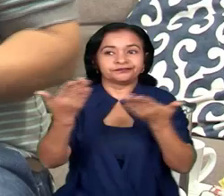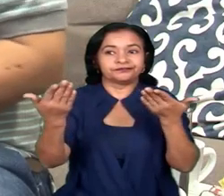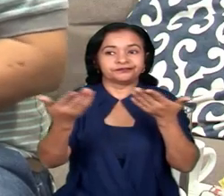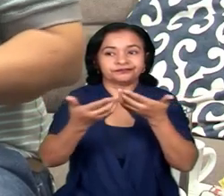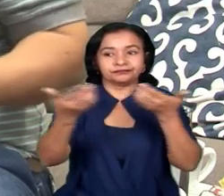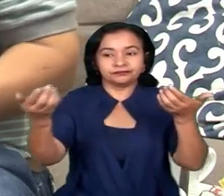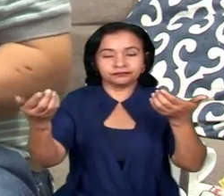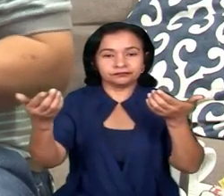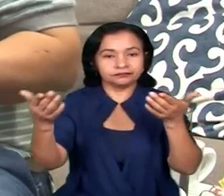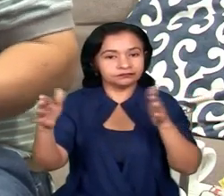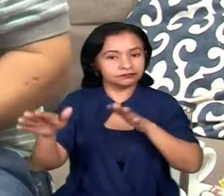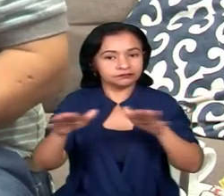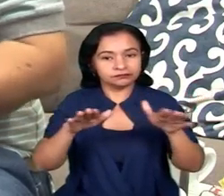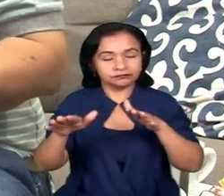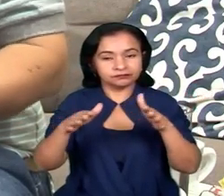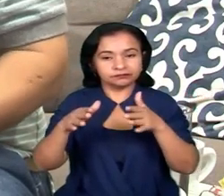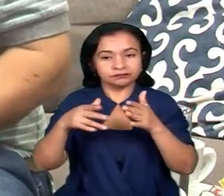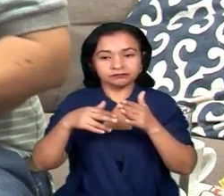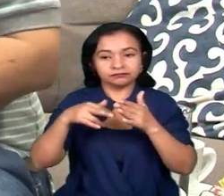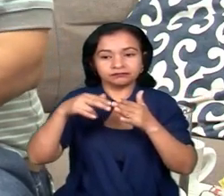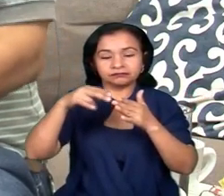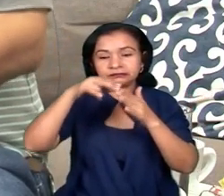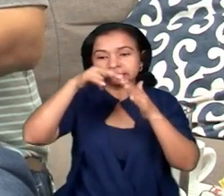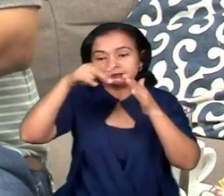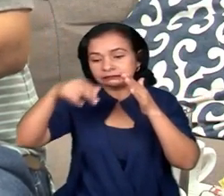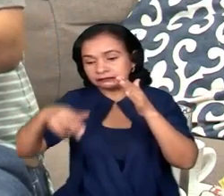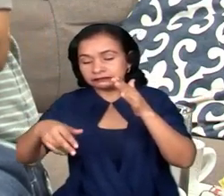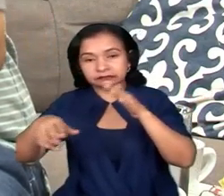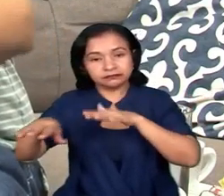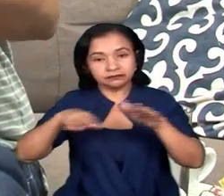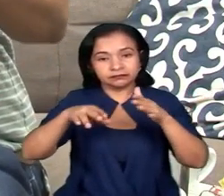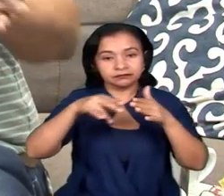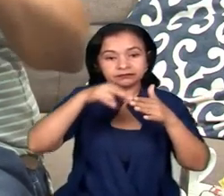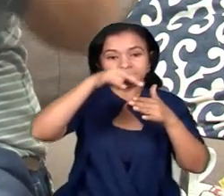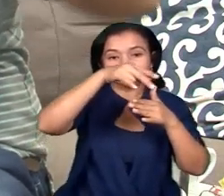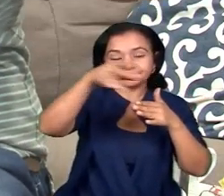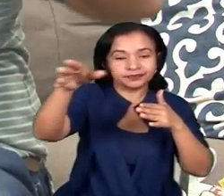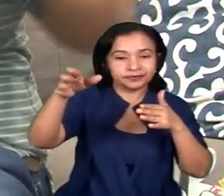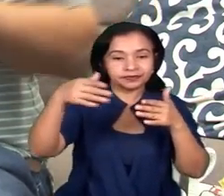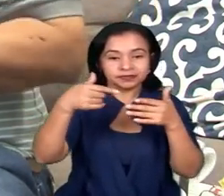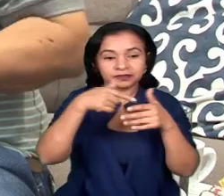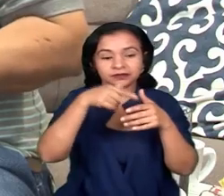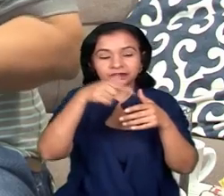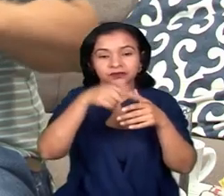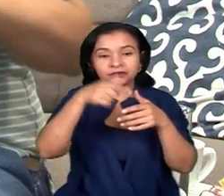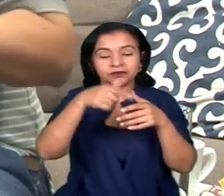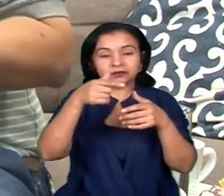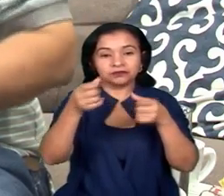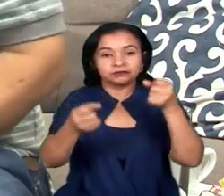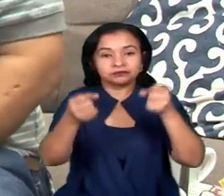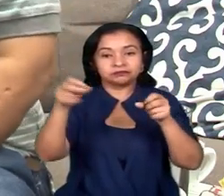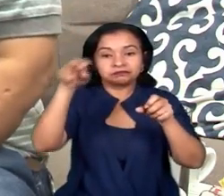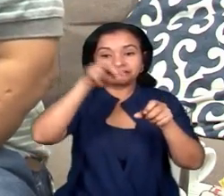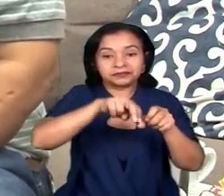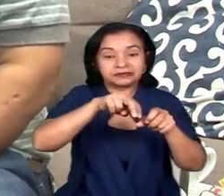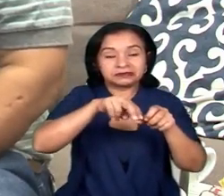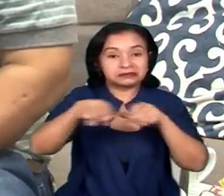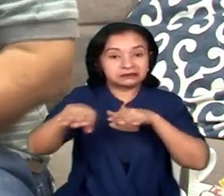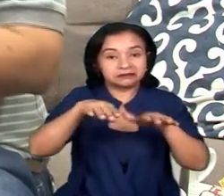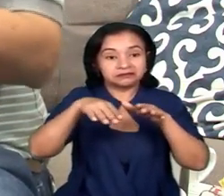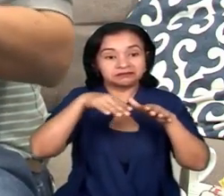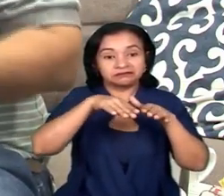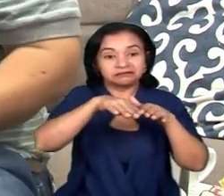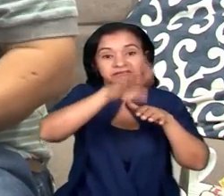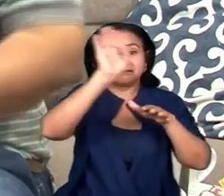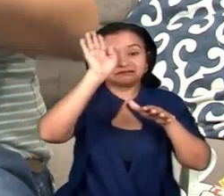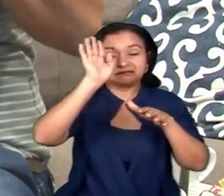tal vez no tienen puerta de escalera para bajarse ni puerta para salirse de ese carro donde se montaron. Pero al final